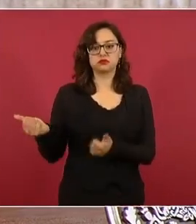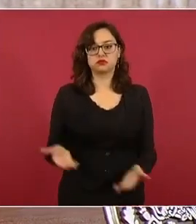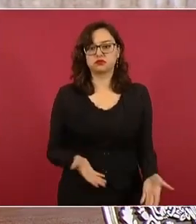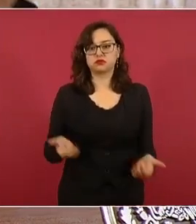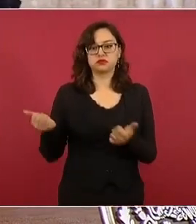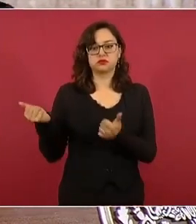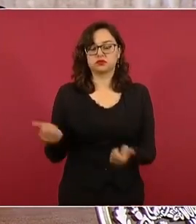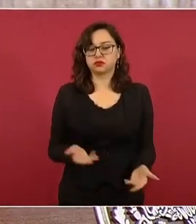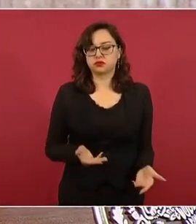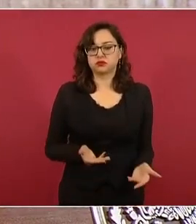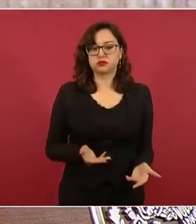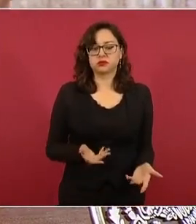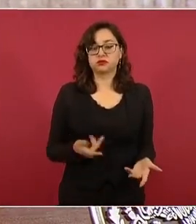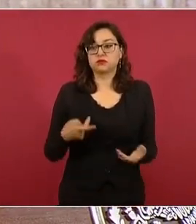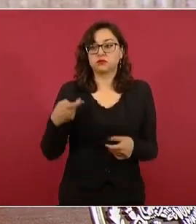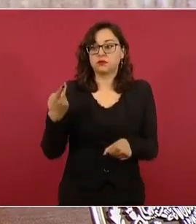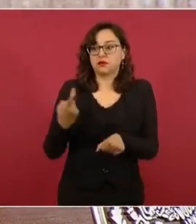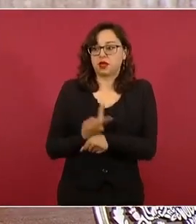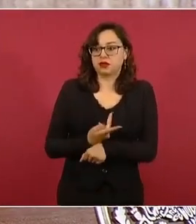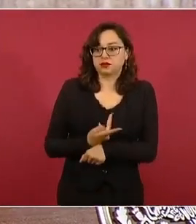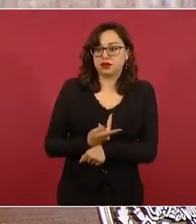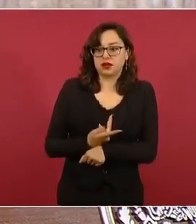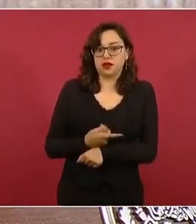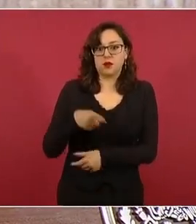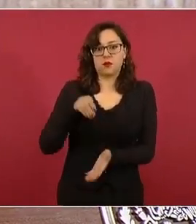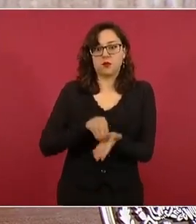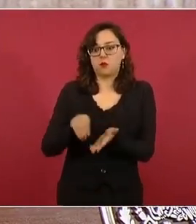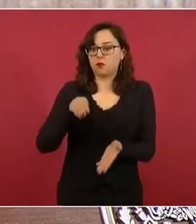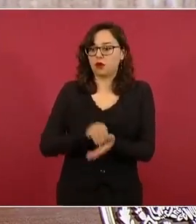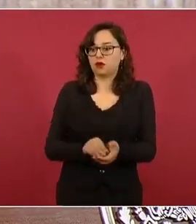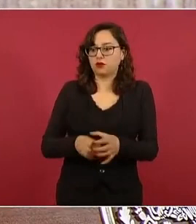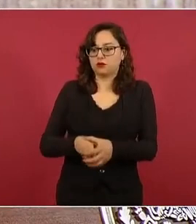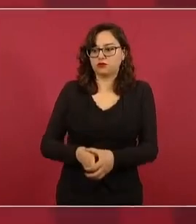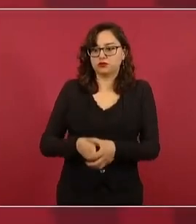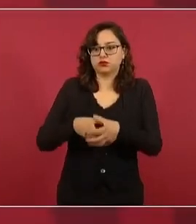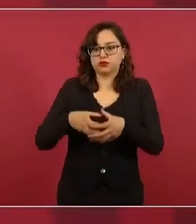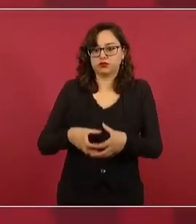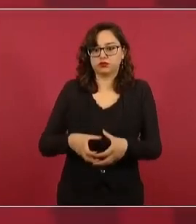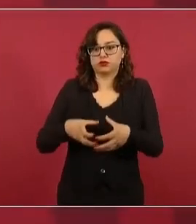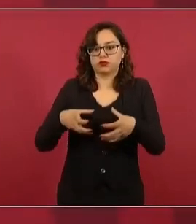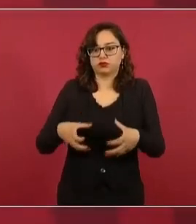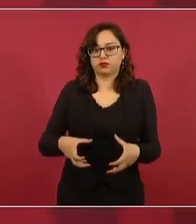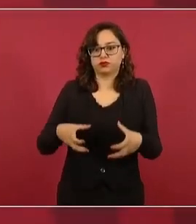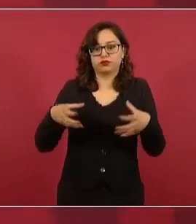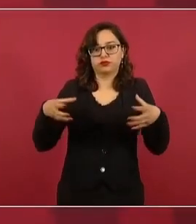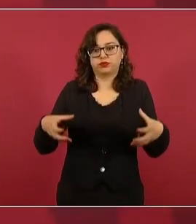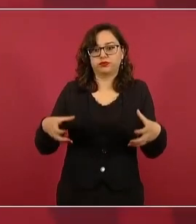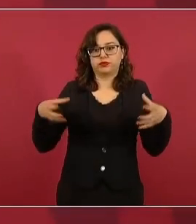y creció la industria porcícola, al grado